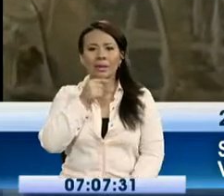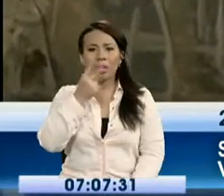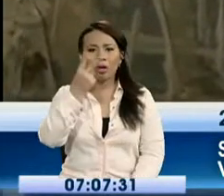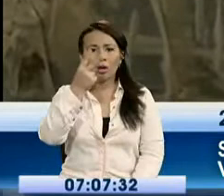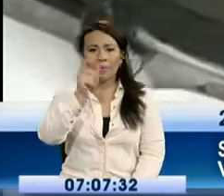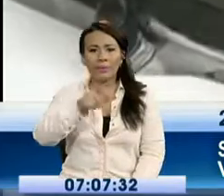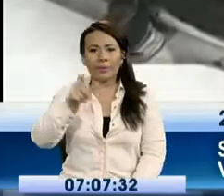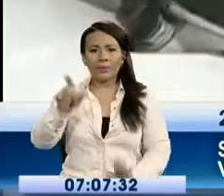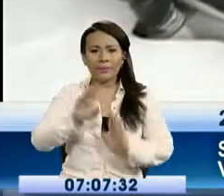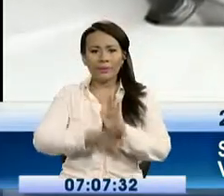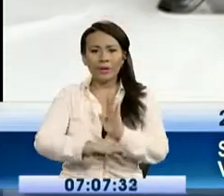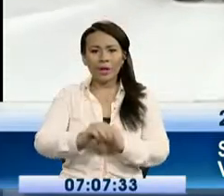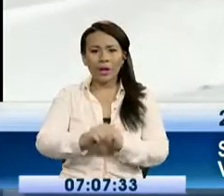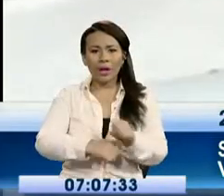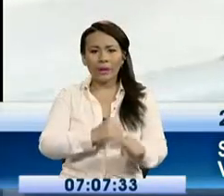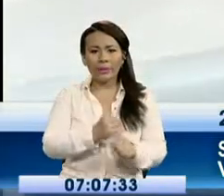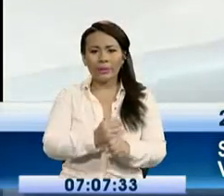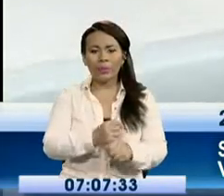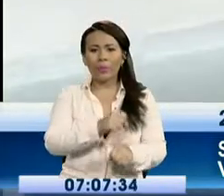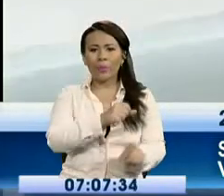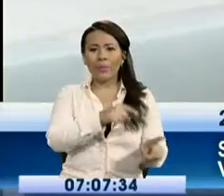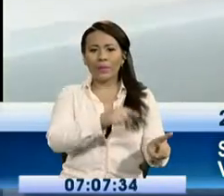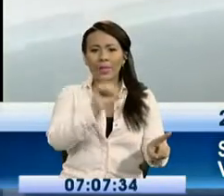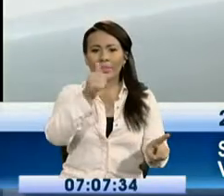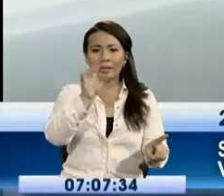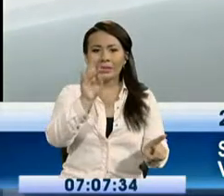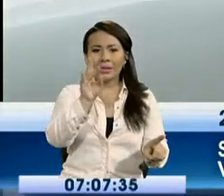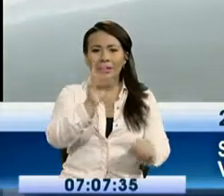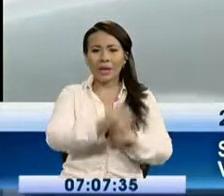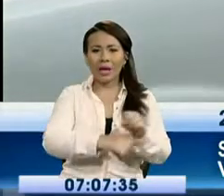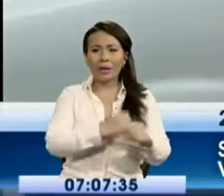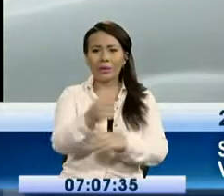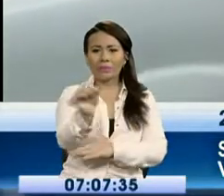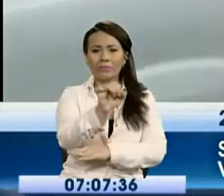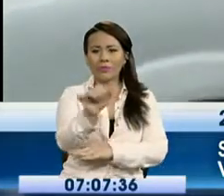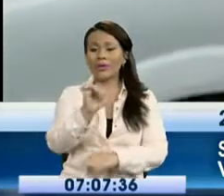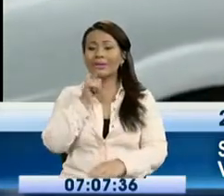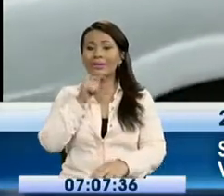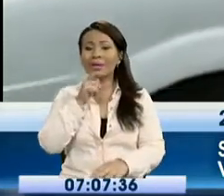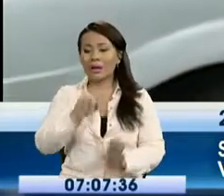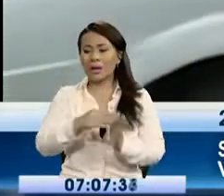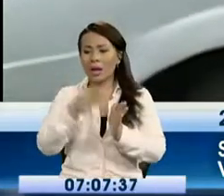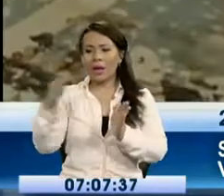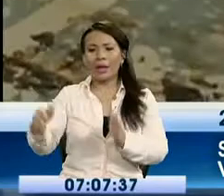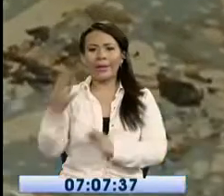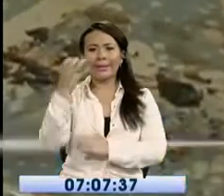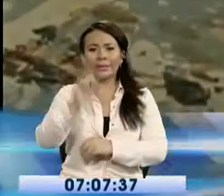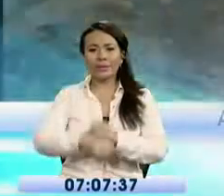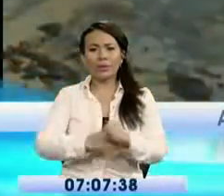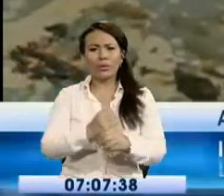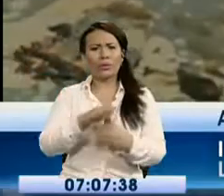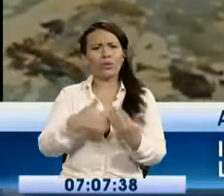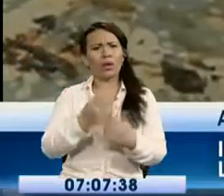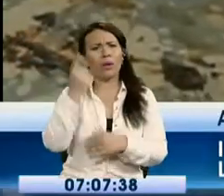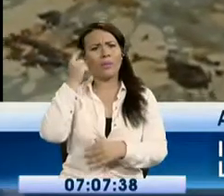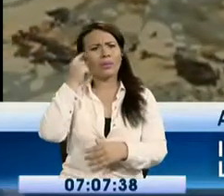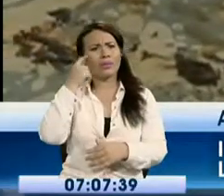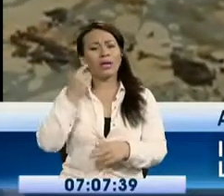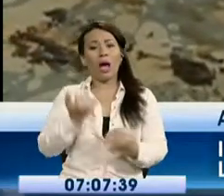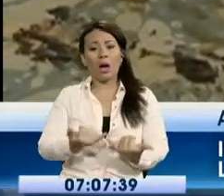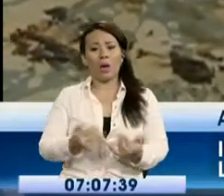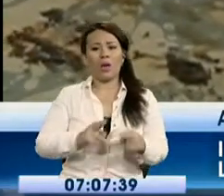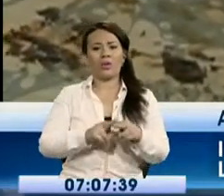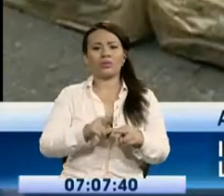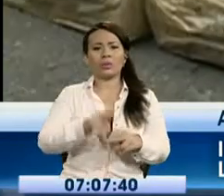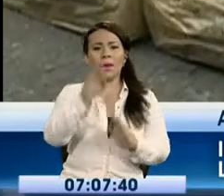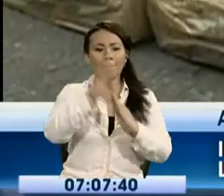El uno tenía 17 años y era quien conducía el vehículo, y su acompañante 15. Todo hace pensar que las redes están utilizando a menores